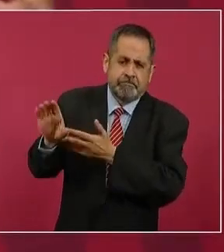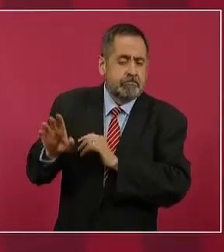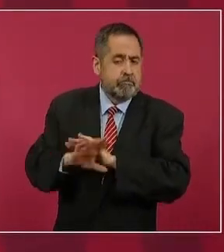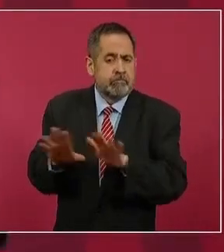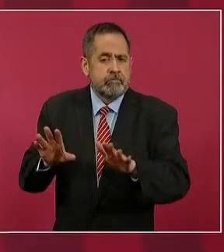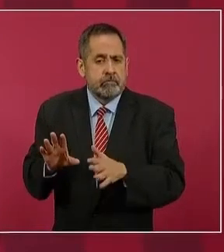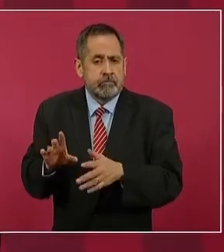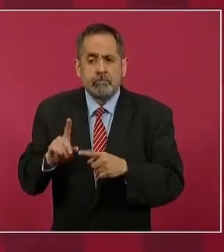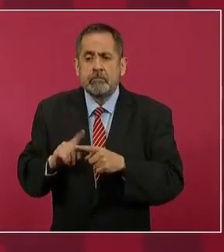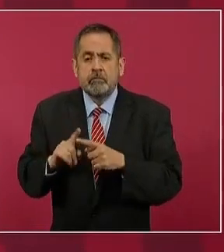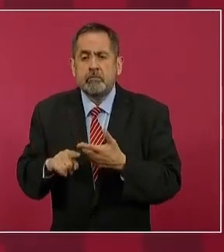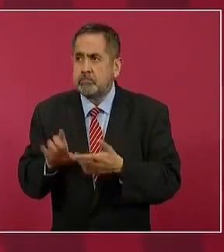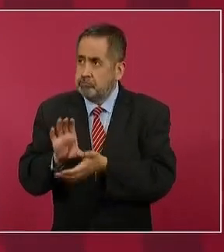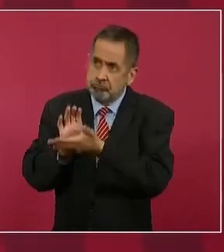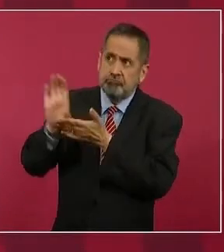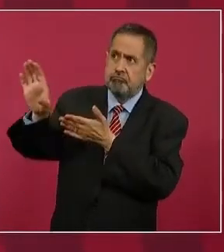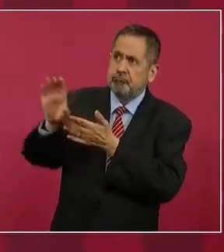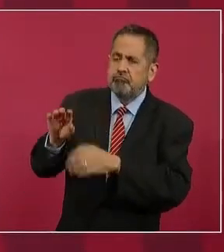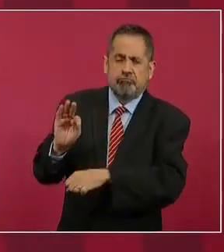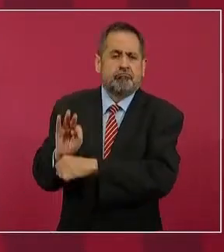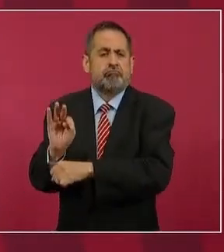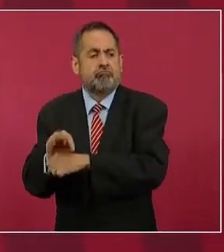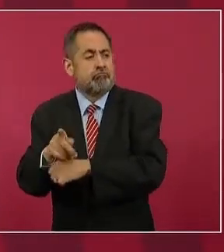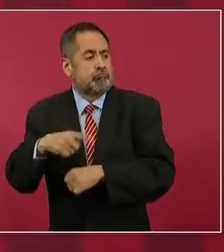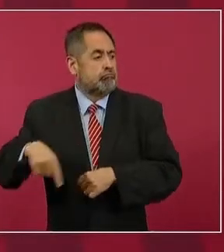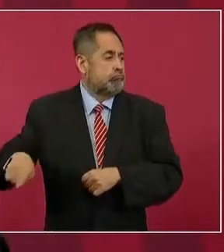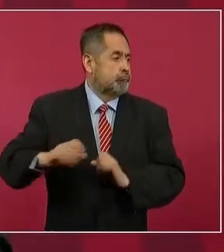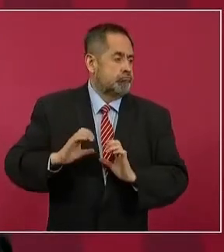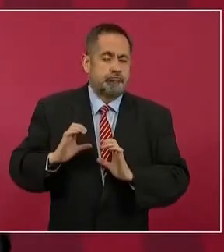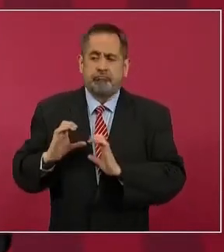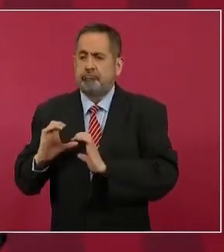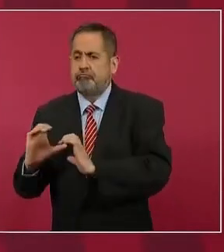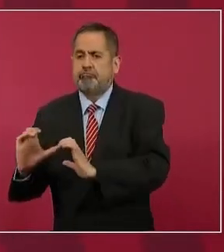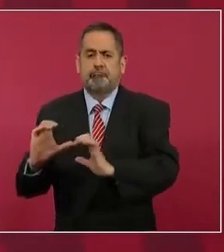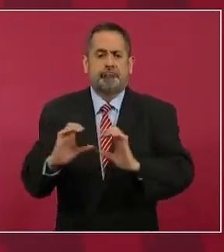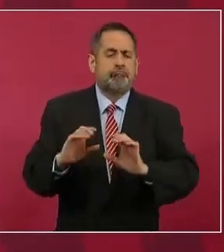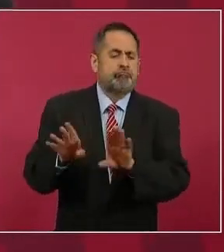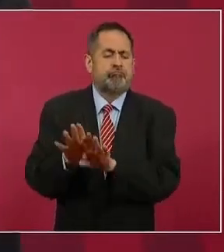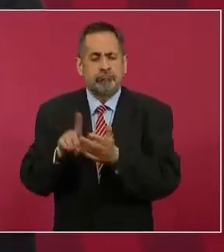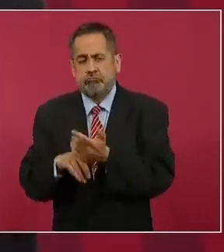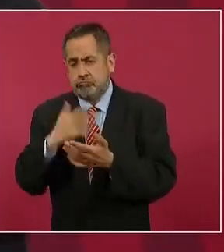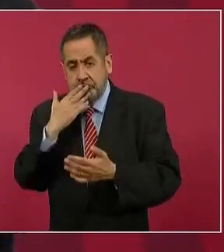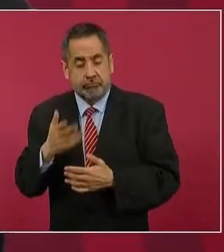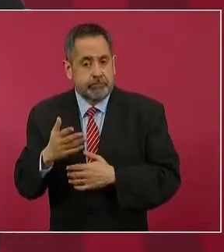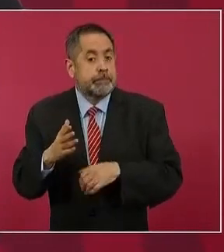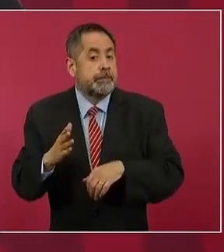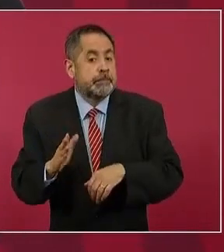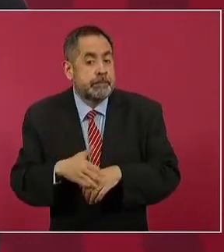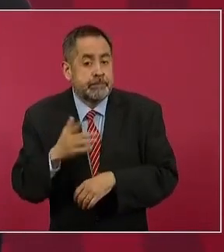Pues protegimos a la gente. ¿Por qué nosotros